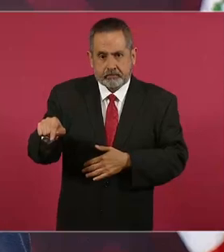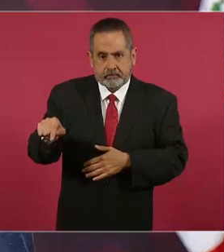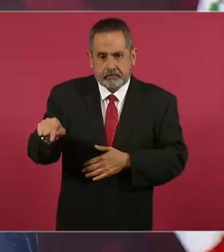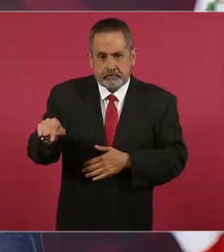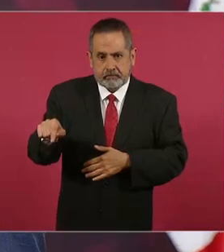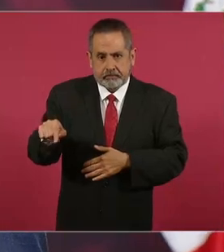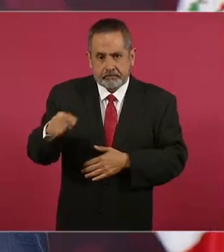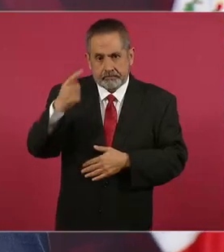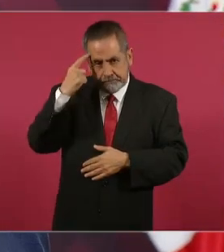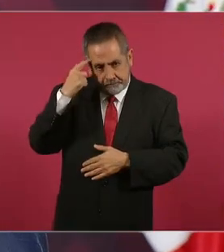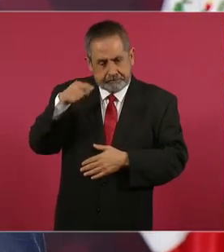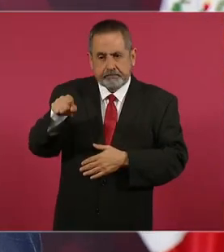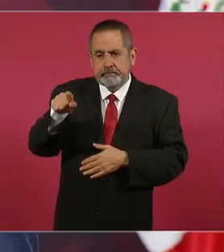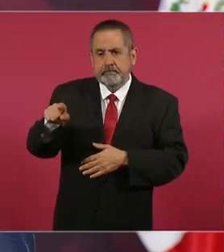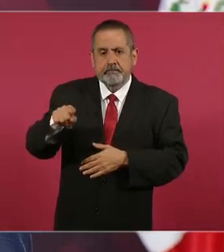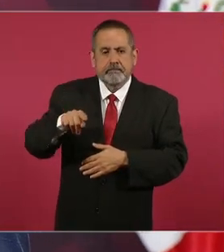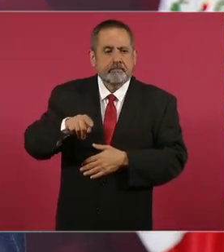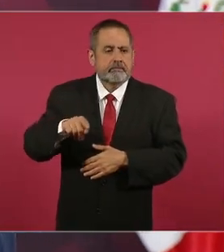para viajes comerciales.